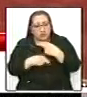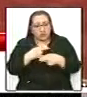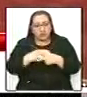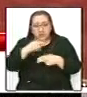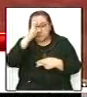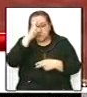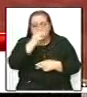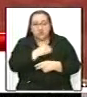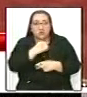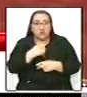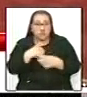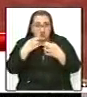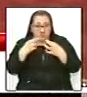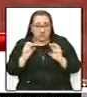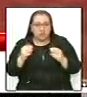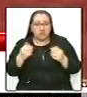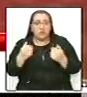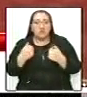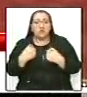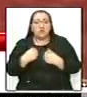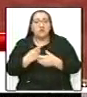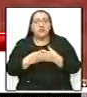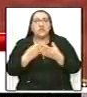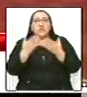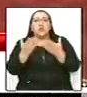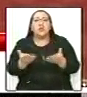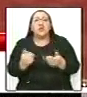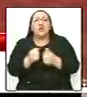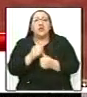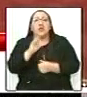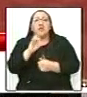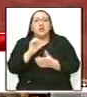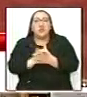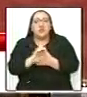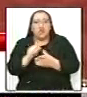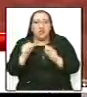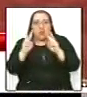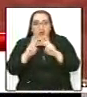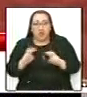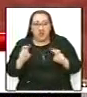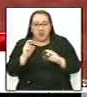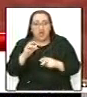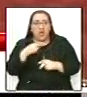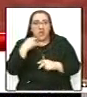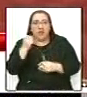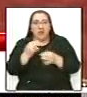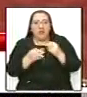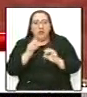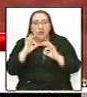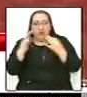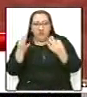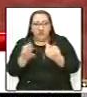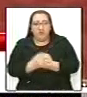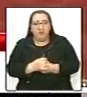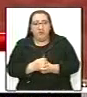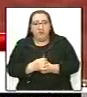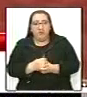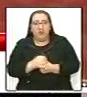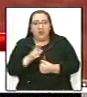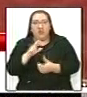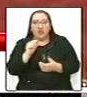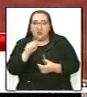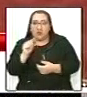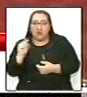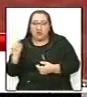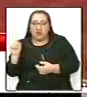el Ministerio Público deben remitir la ficha de valoración de riesgo al juzgado de familia.